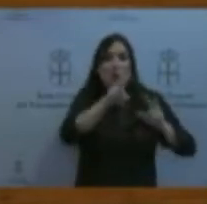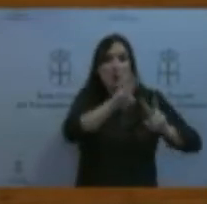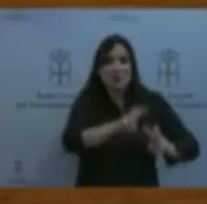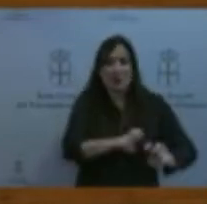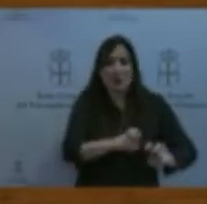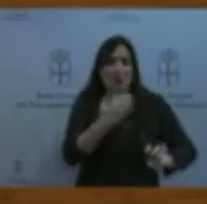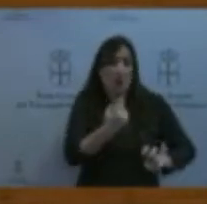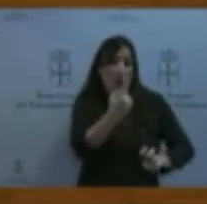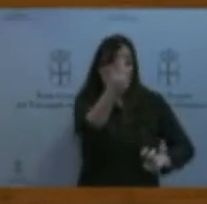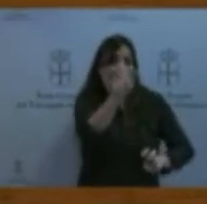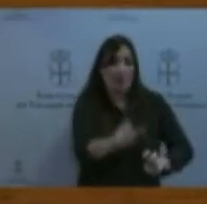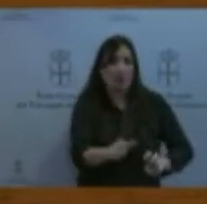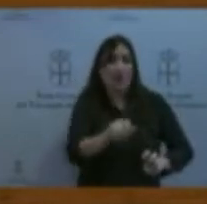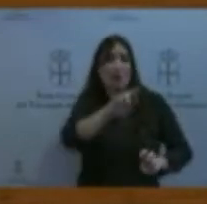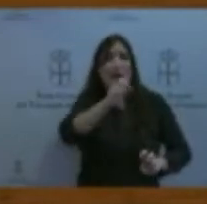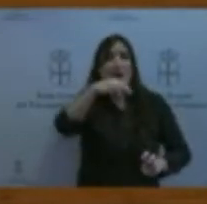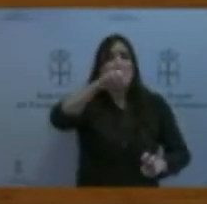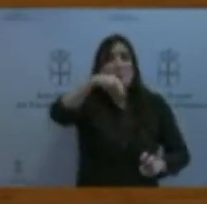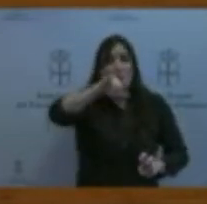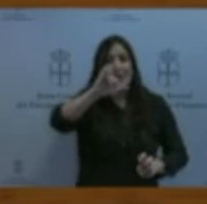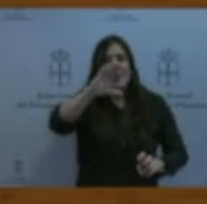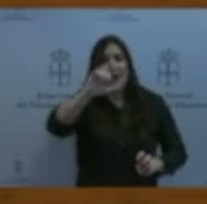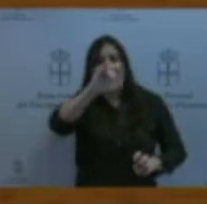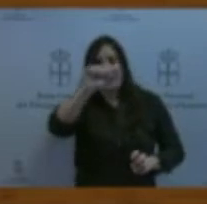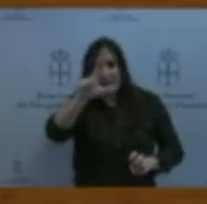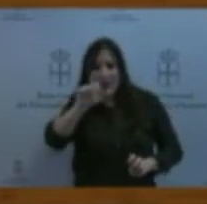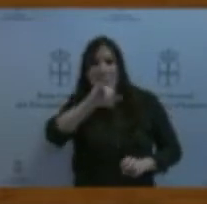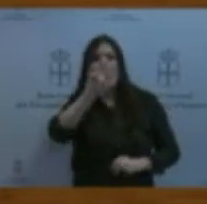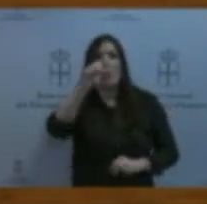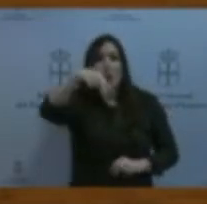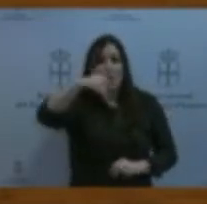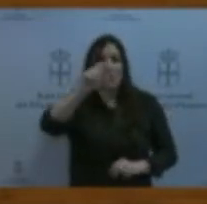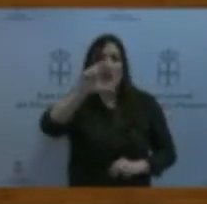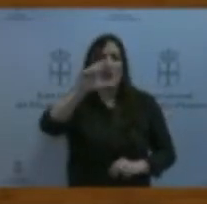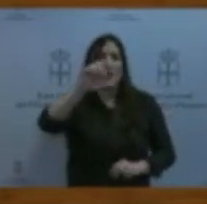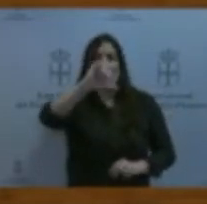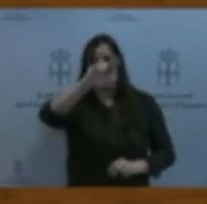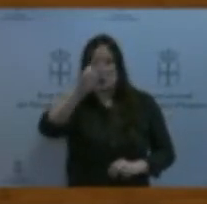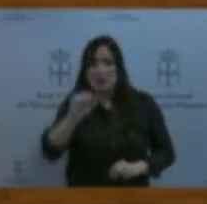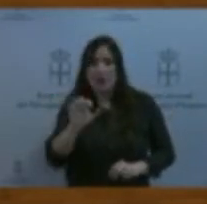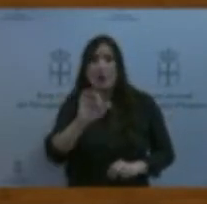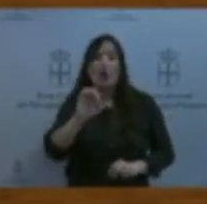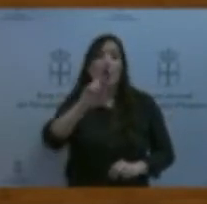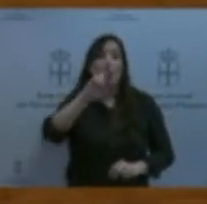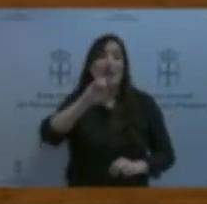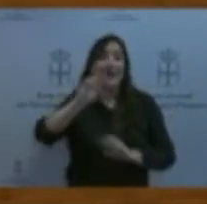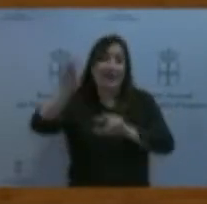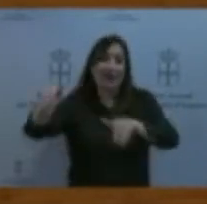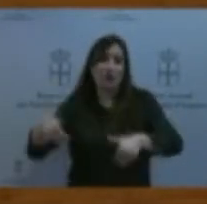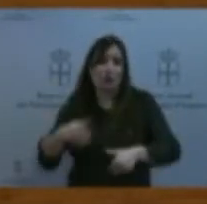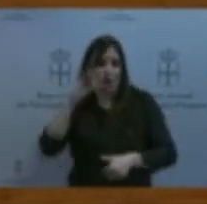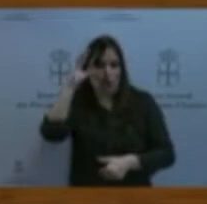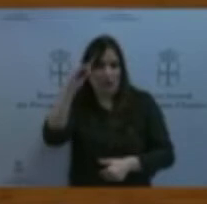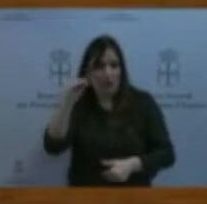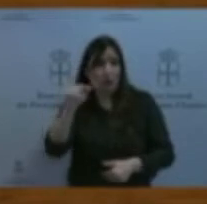Juan de la Cierva, Marie Curie, el Clarín Co-Fund o Retorno de Talento. Esto deja fuera a todas esas ramas. Deja fuera